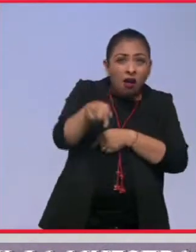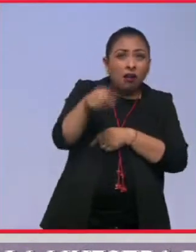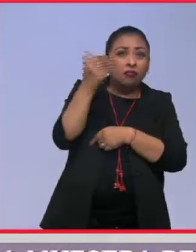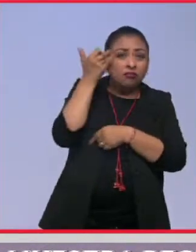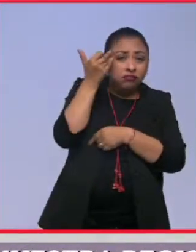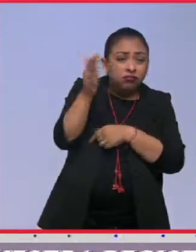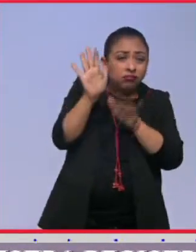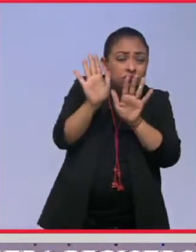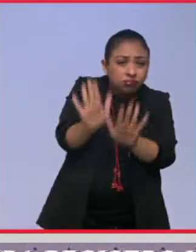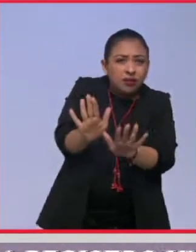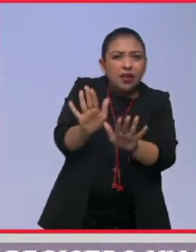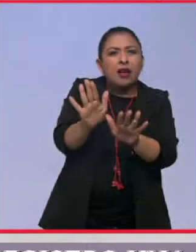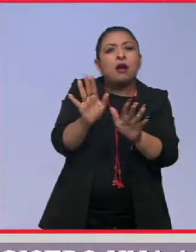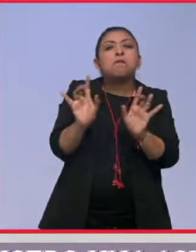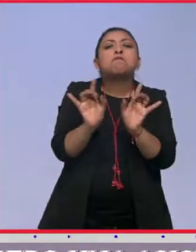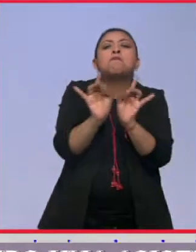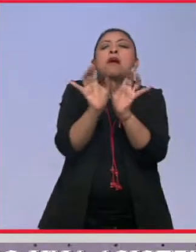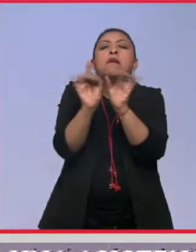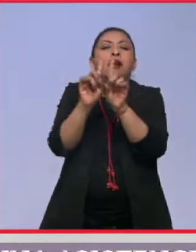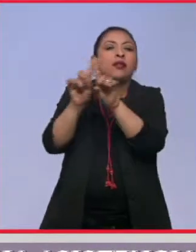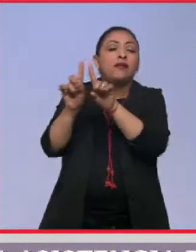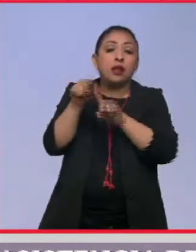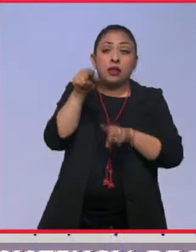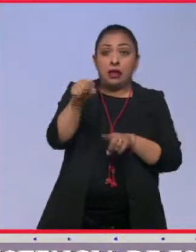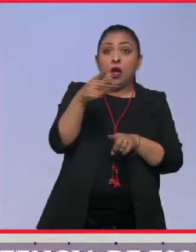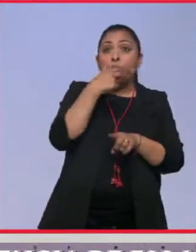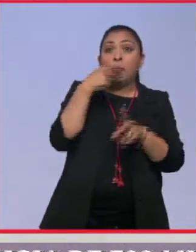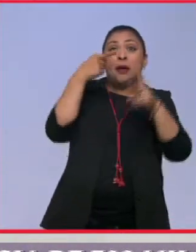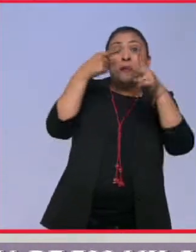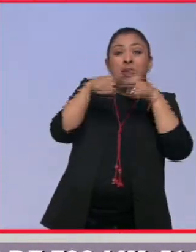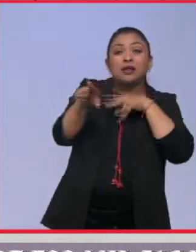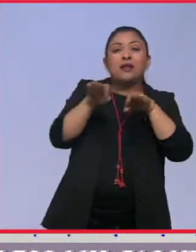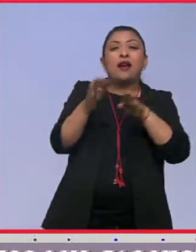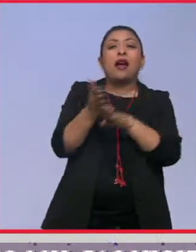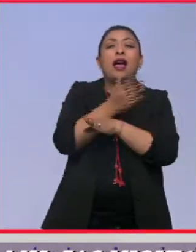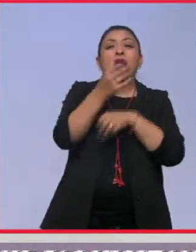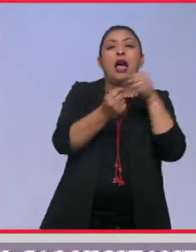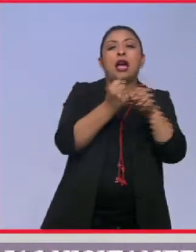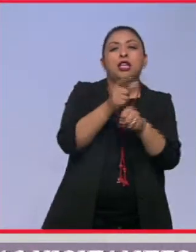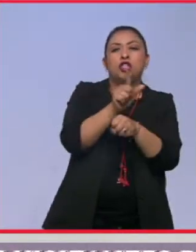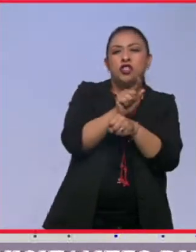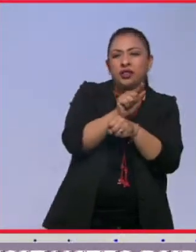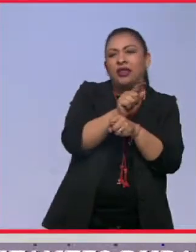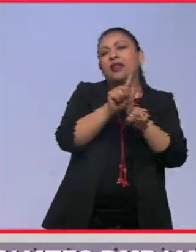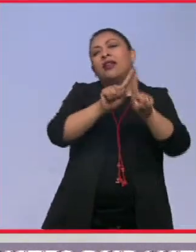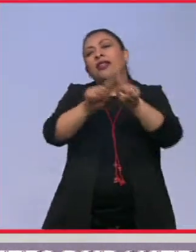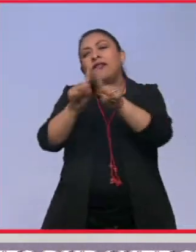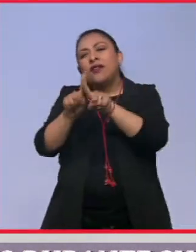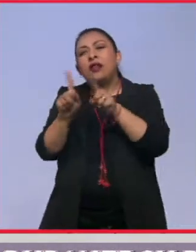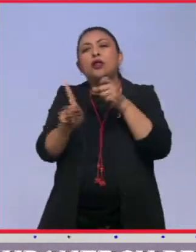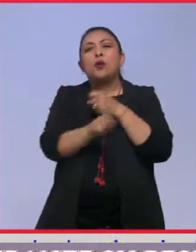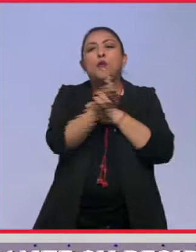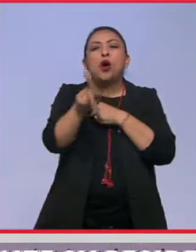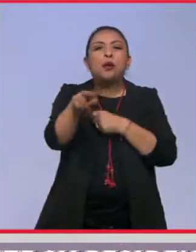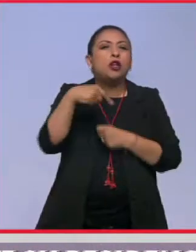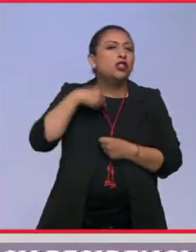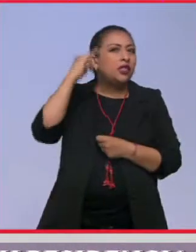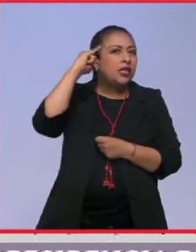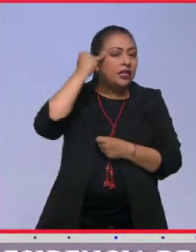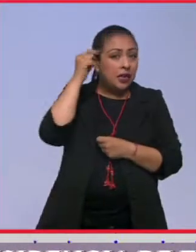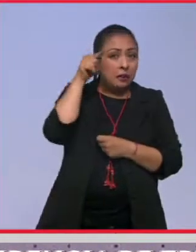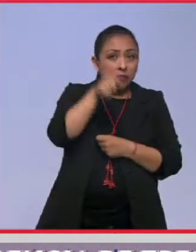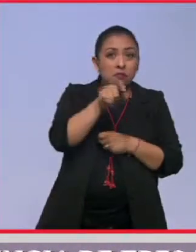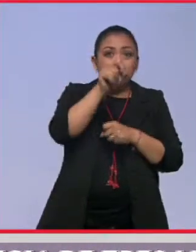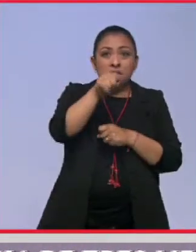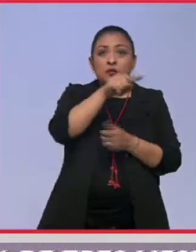una serie de coincidencias. Él empezó a trabajar desde los años 70 en los diferentes pueblos indígenas allí